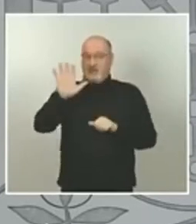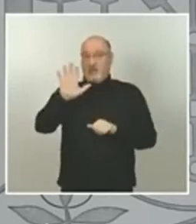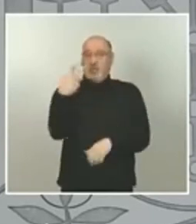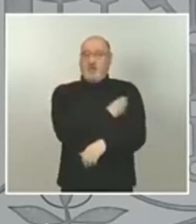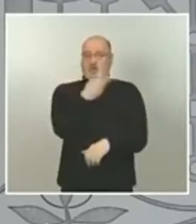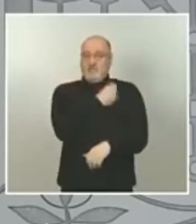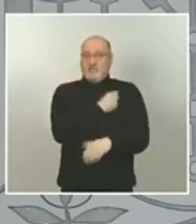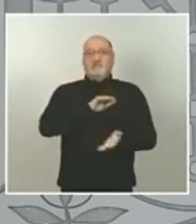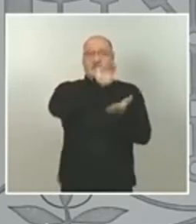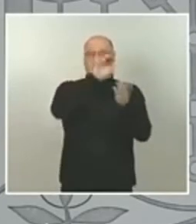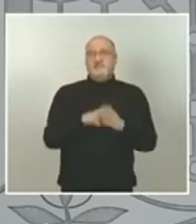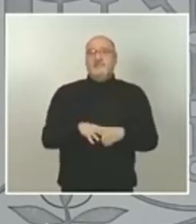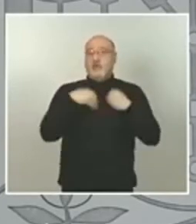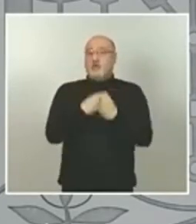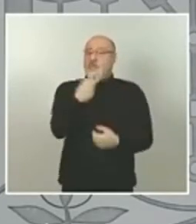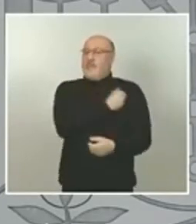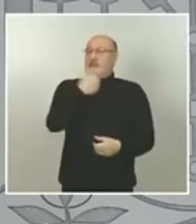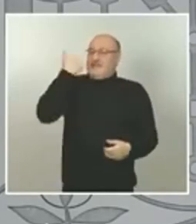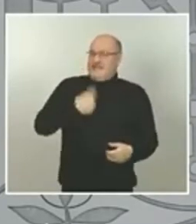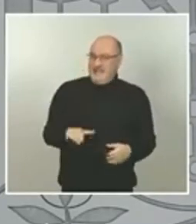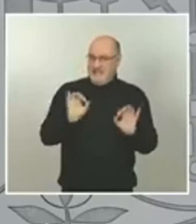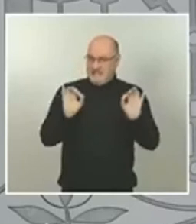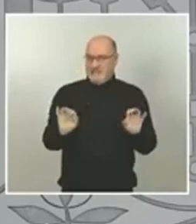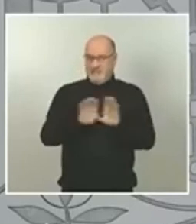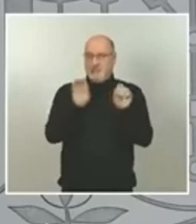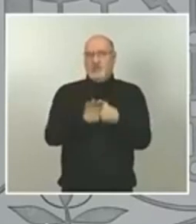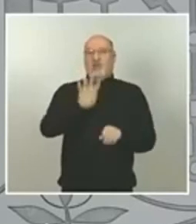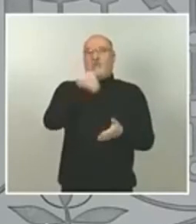5.583.955 dosis, que las dosis administradas son